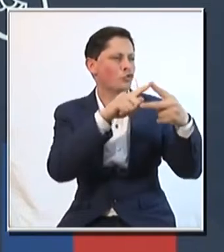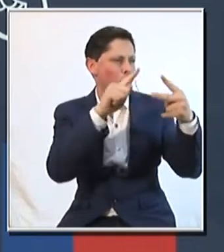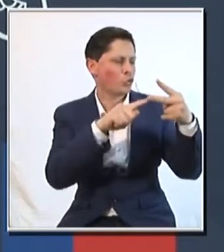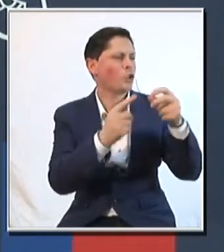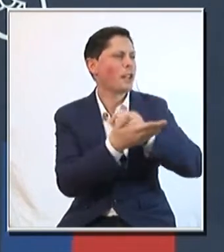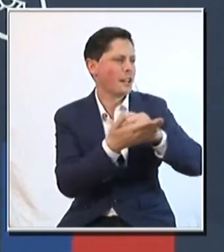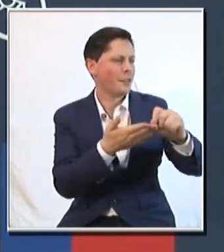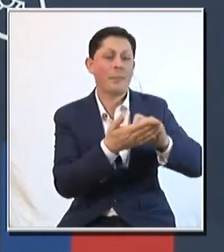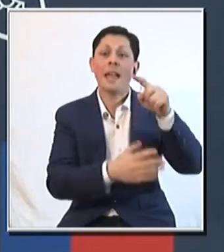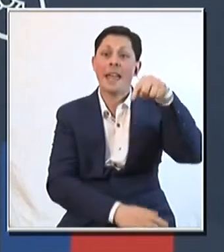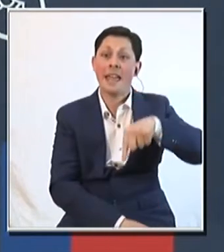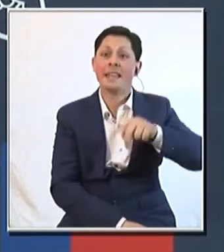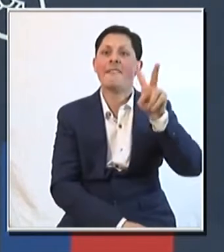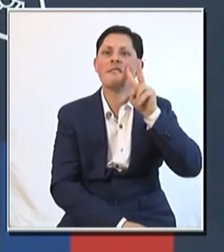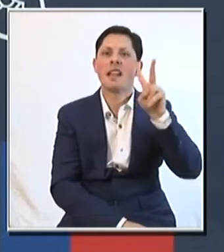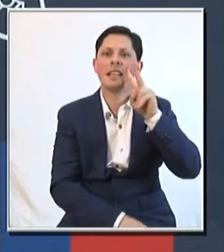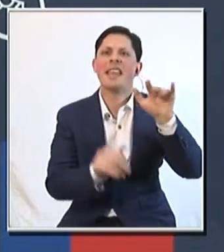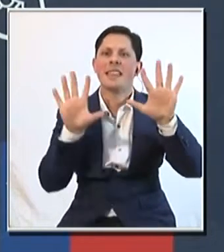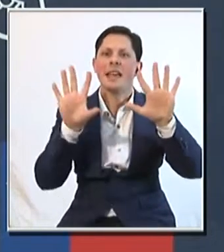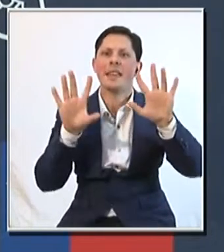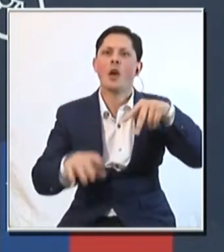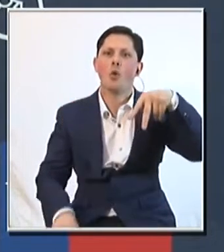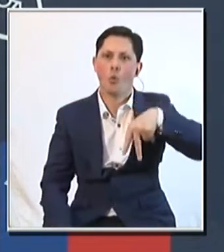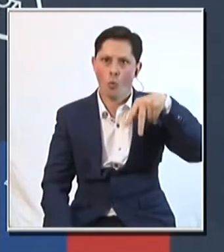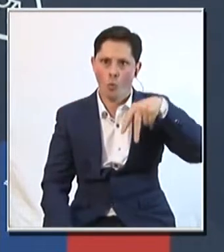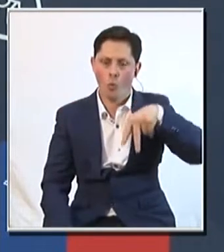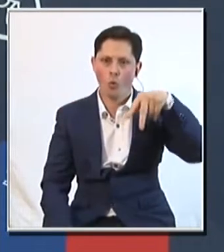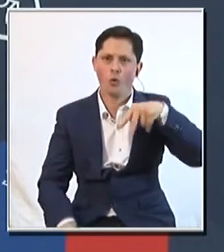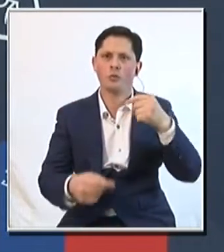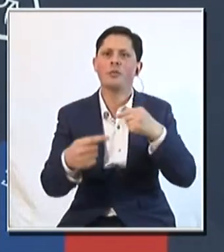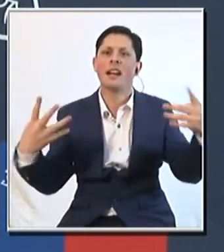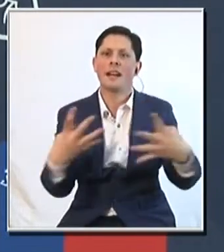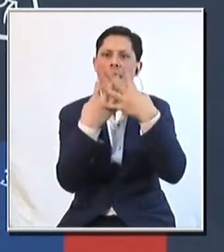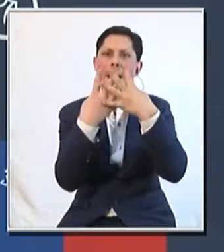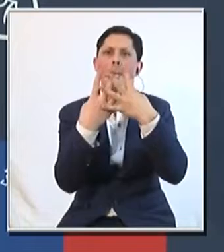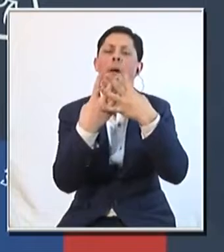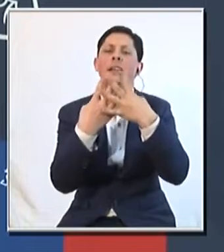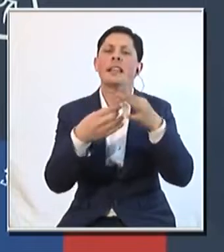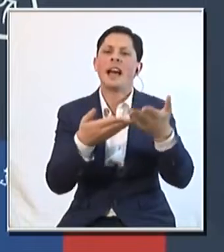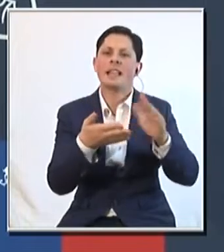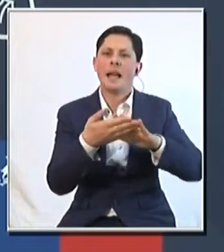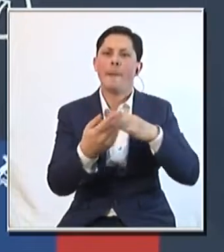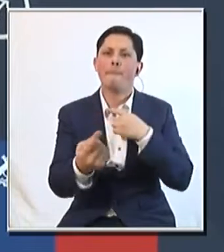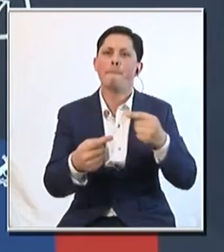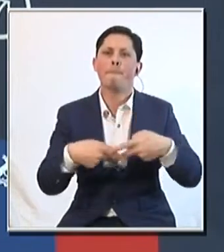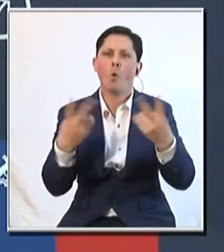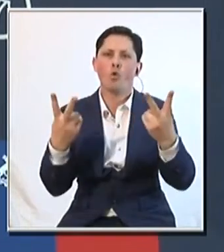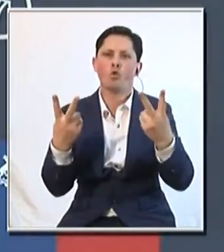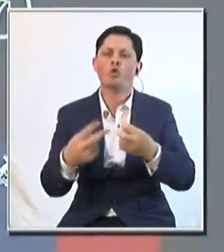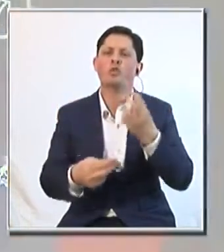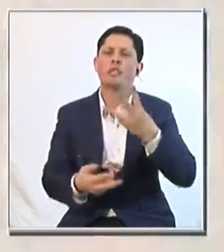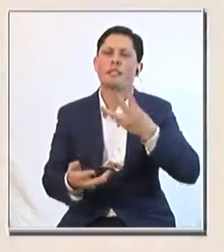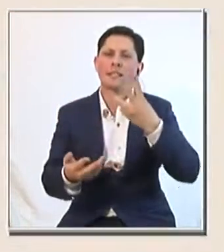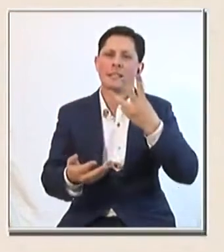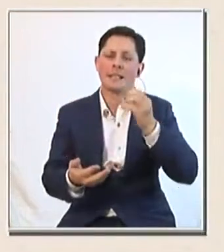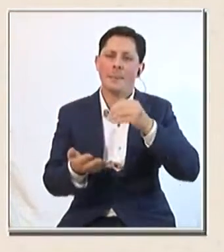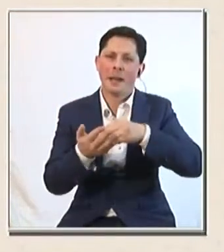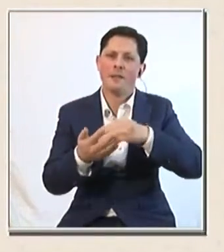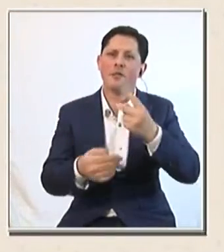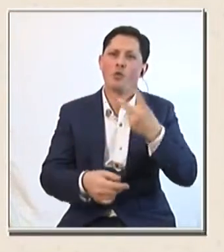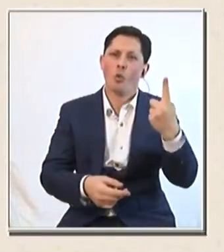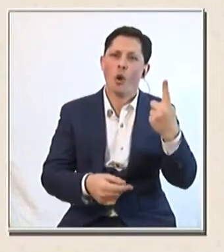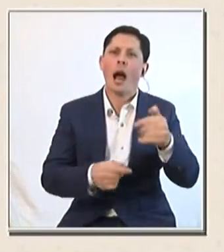Este viernes 10 de junio la red asistencial integrada público y privada cuenta con 2.031 camas UCI